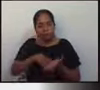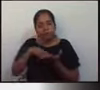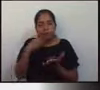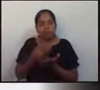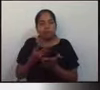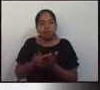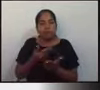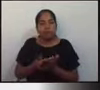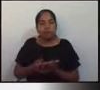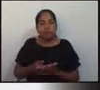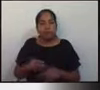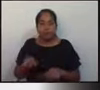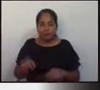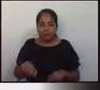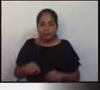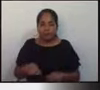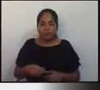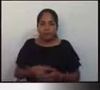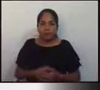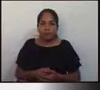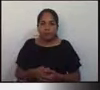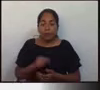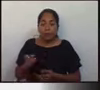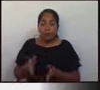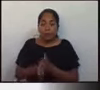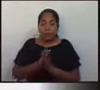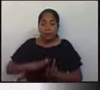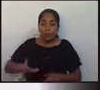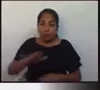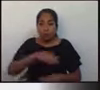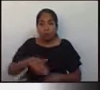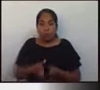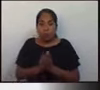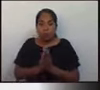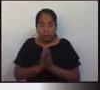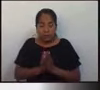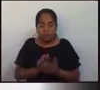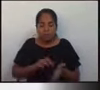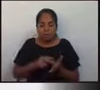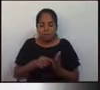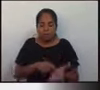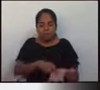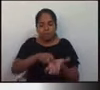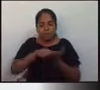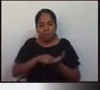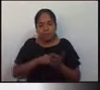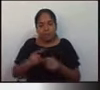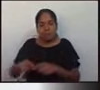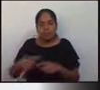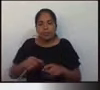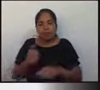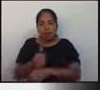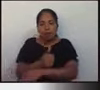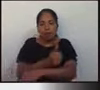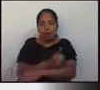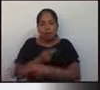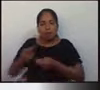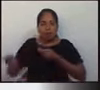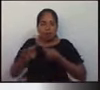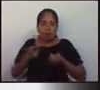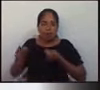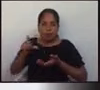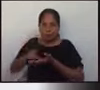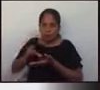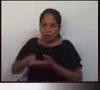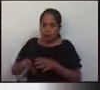proponer, y este pedido que le hacemos a todos ustedes es para obligar a las autoridades del gobierno central